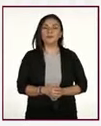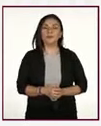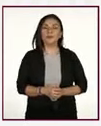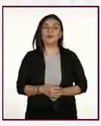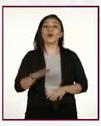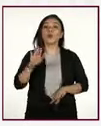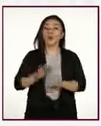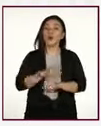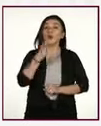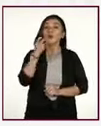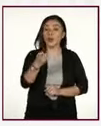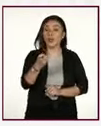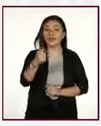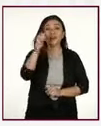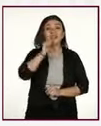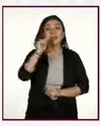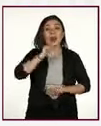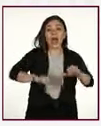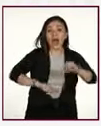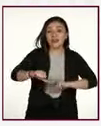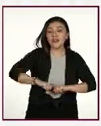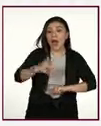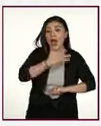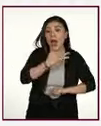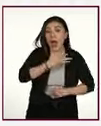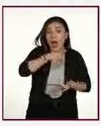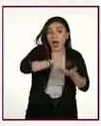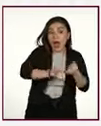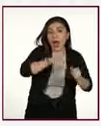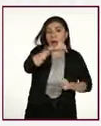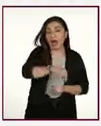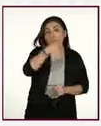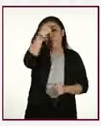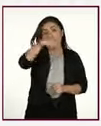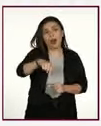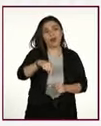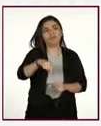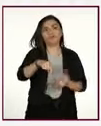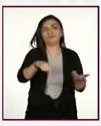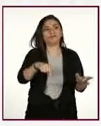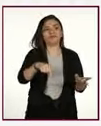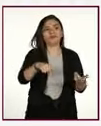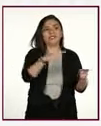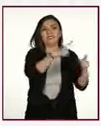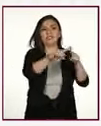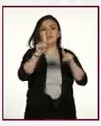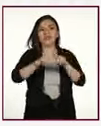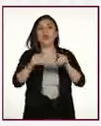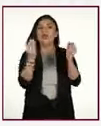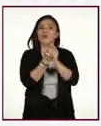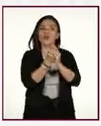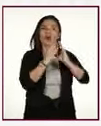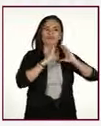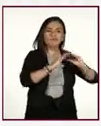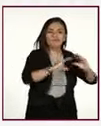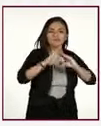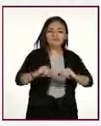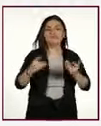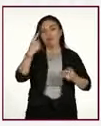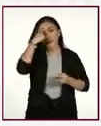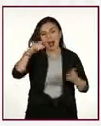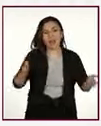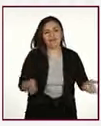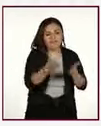es por ello que en todas las acciones que tenemos, en todas las opciones de capacitación, de procesos de